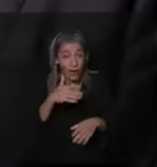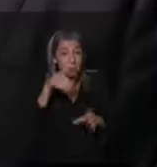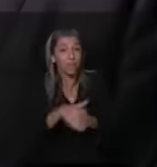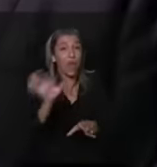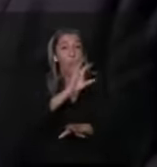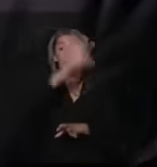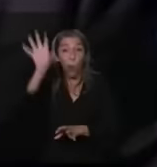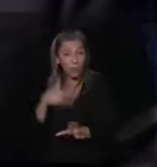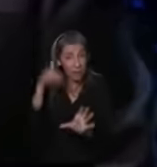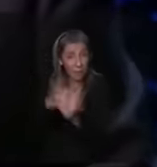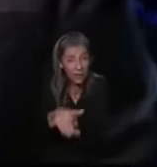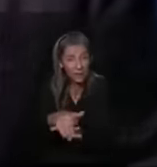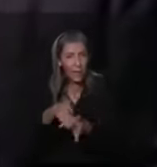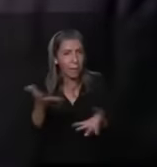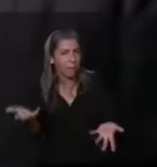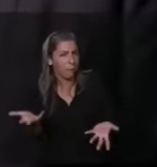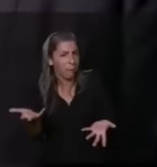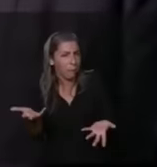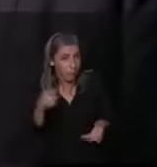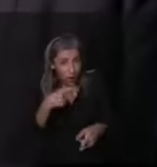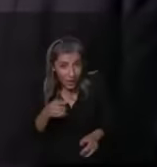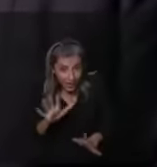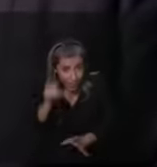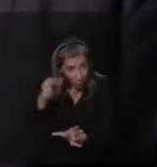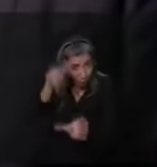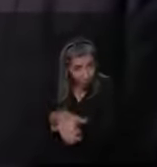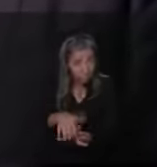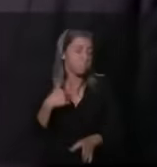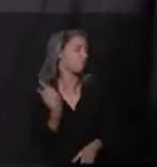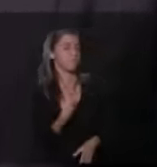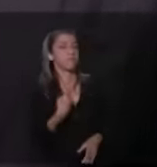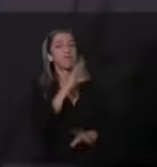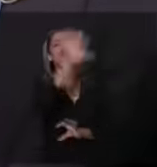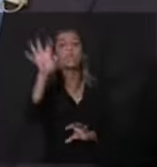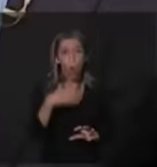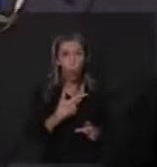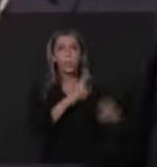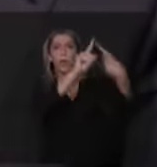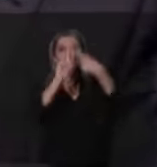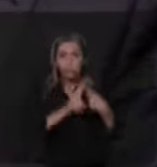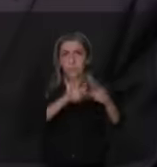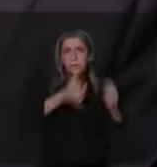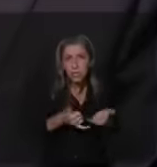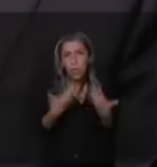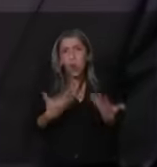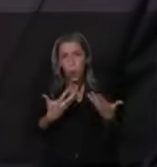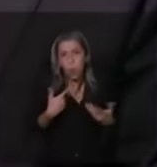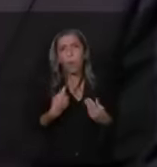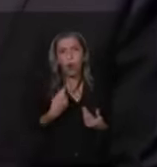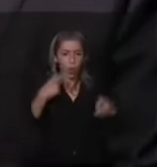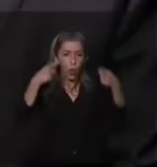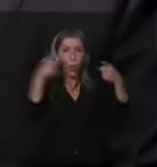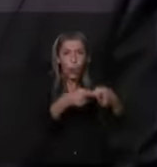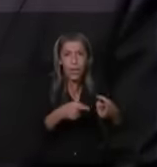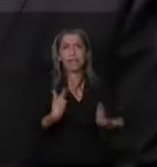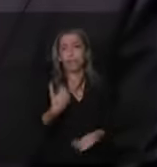nosotros vamos a impulsar, digamos, que se cumpla la ley, digamos, estamos a favor de medir la productividad en todos los aspectos de la economía y todos los aspectos